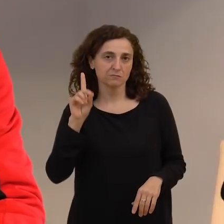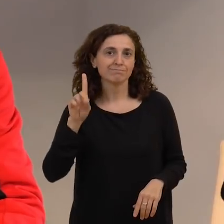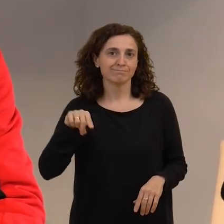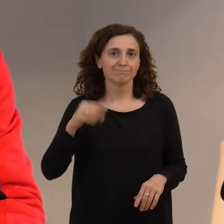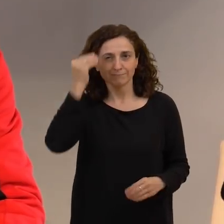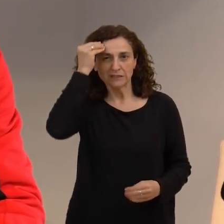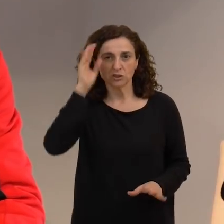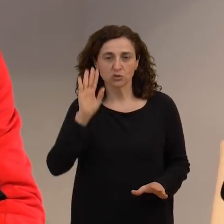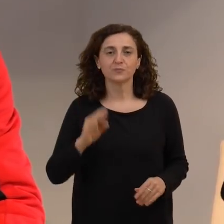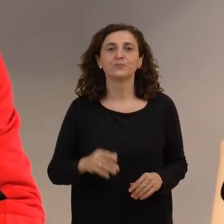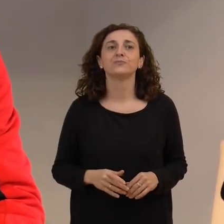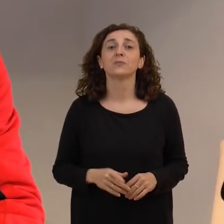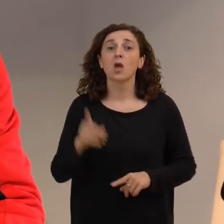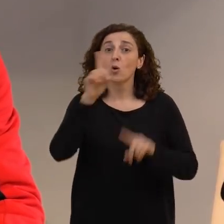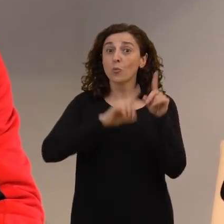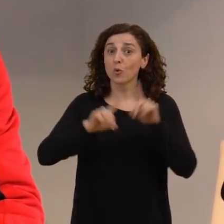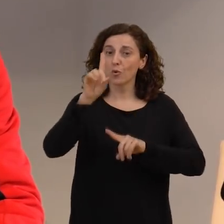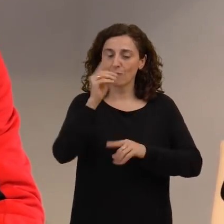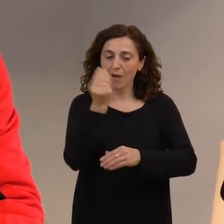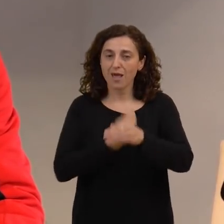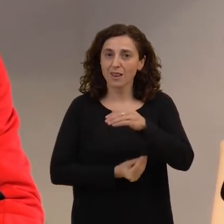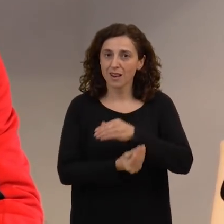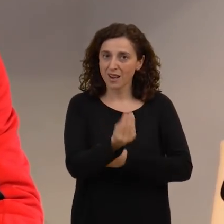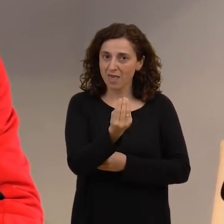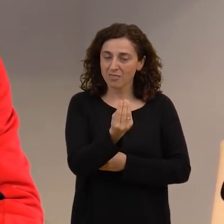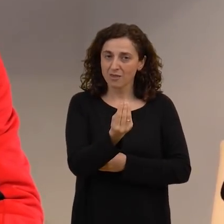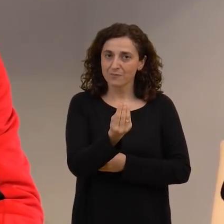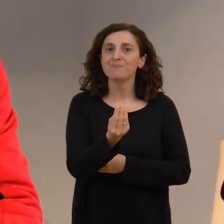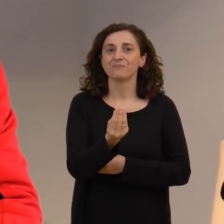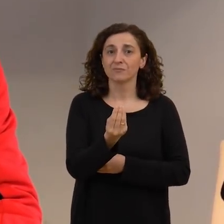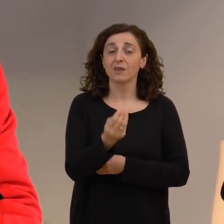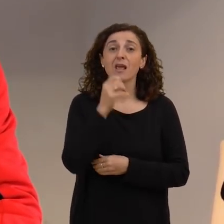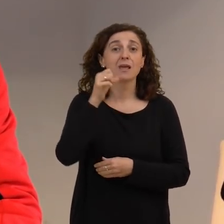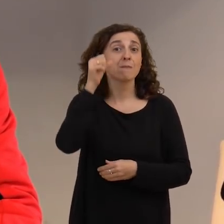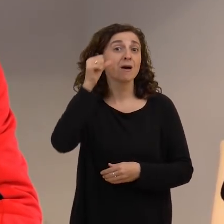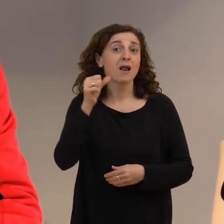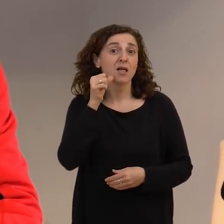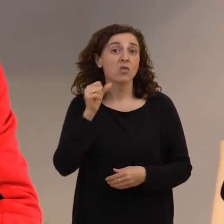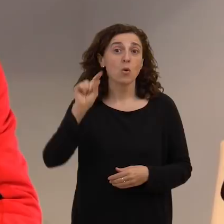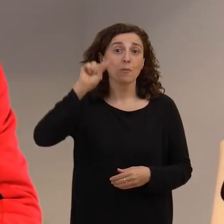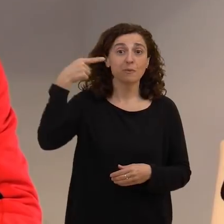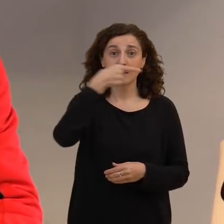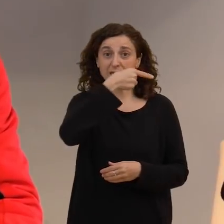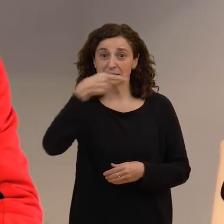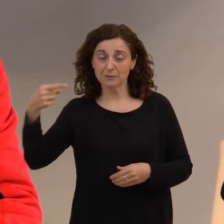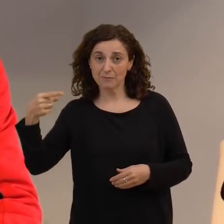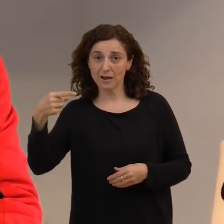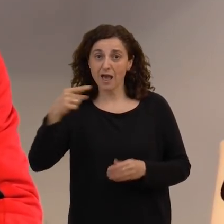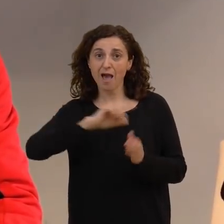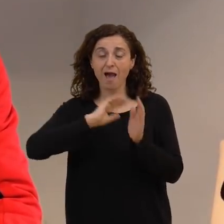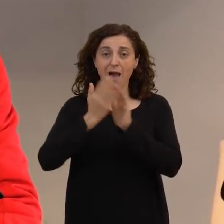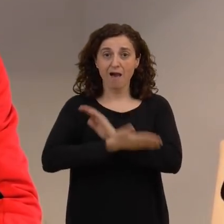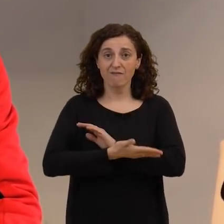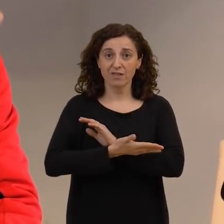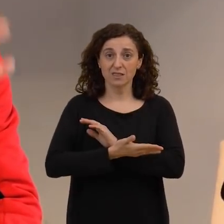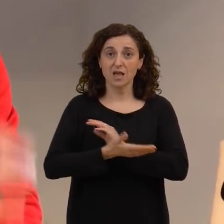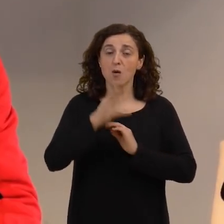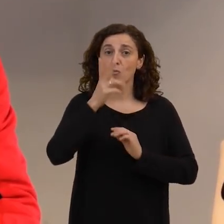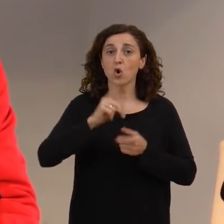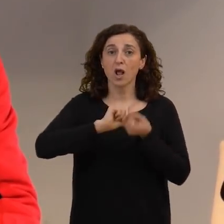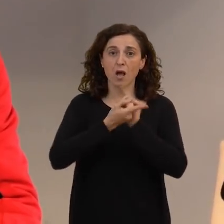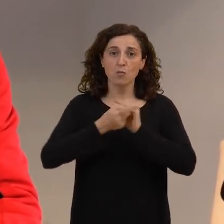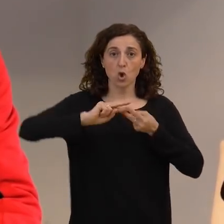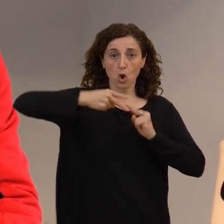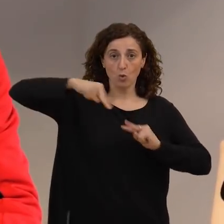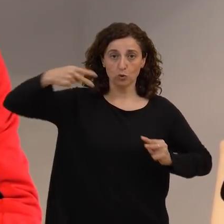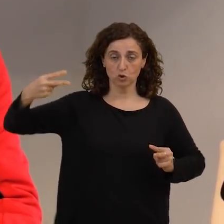Mario es que nace con un cambio cromosomático en las primeras semanas de gestación, que le afecta a toda la zona craneal,